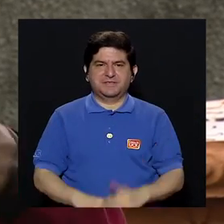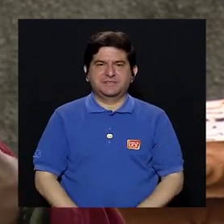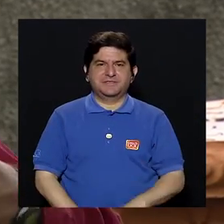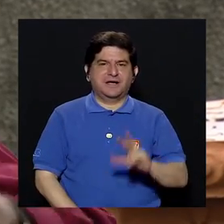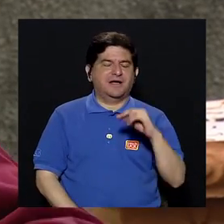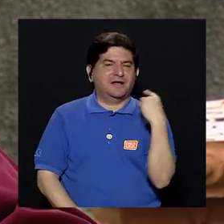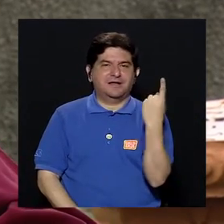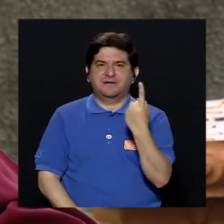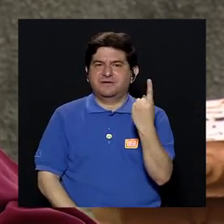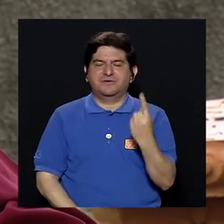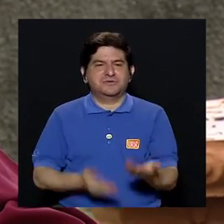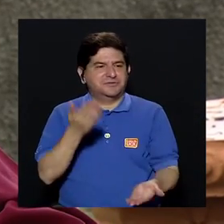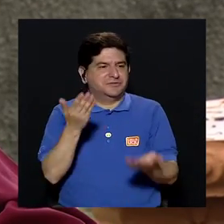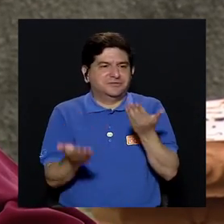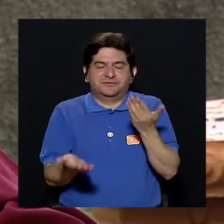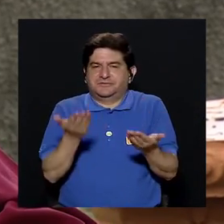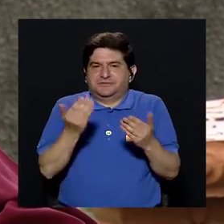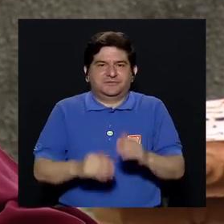allá